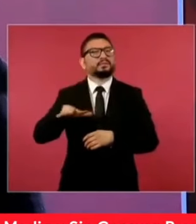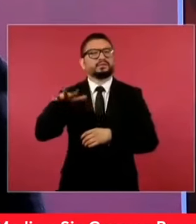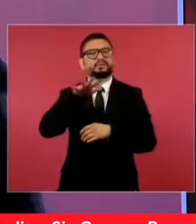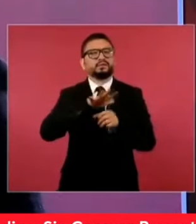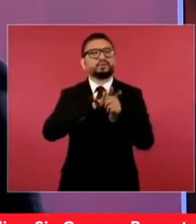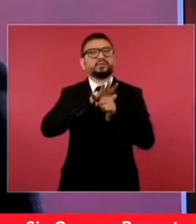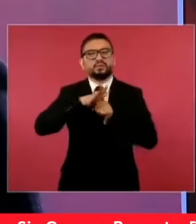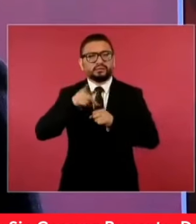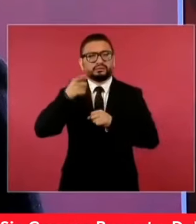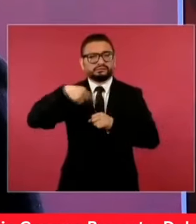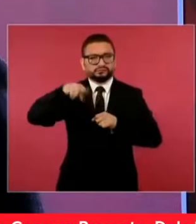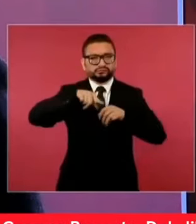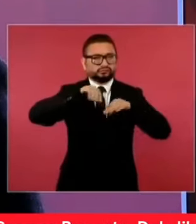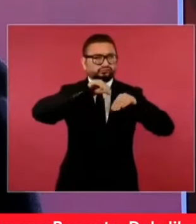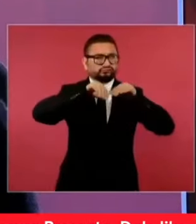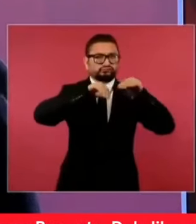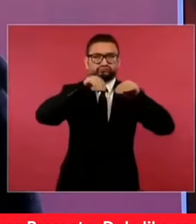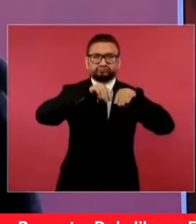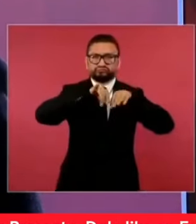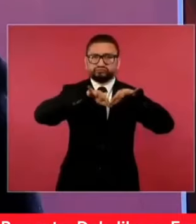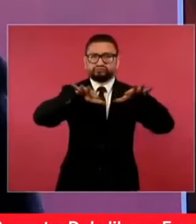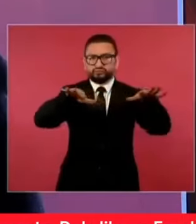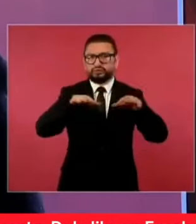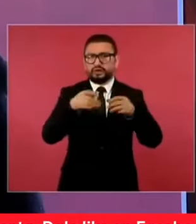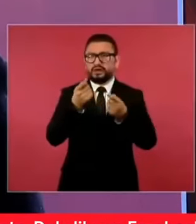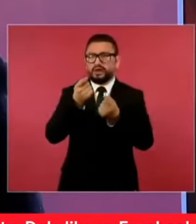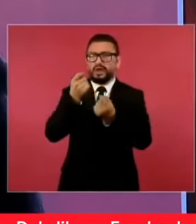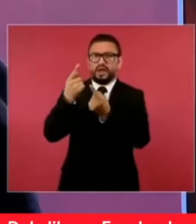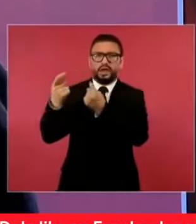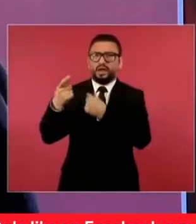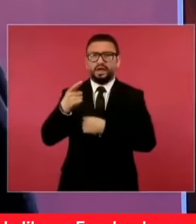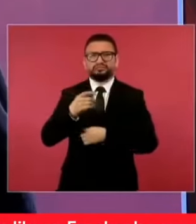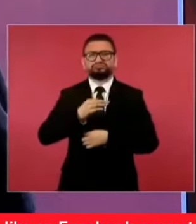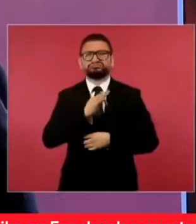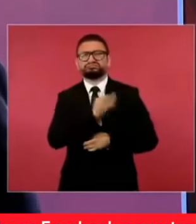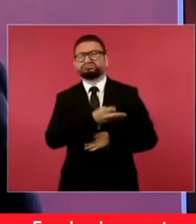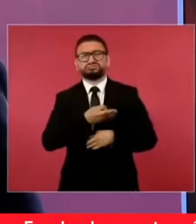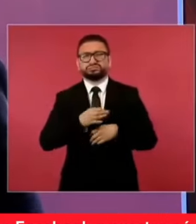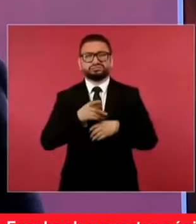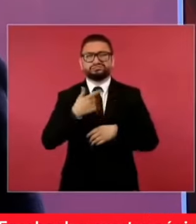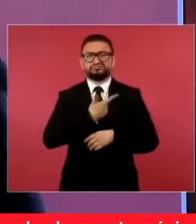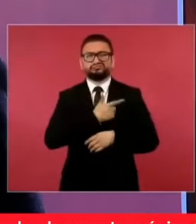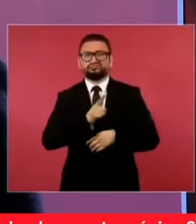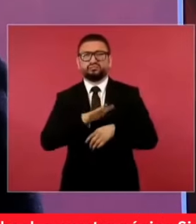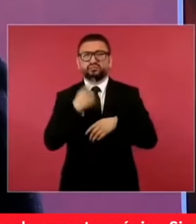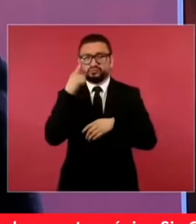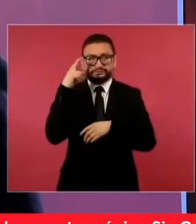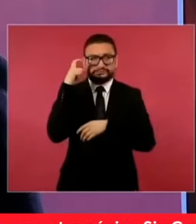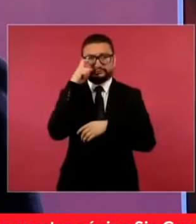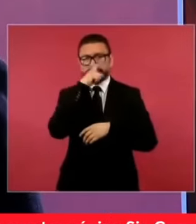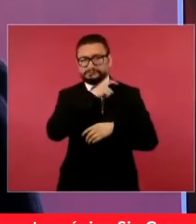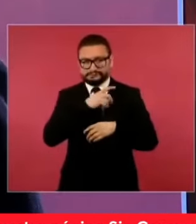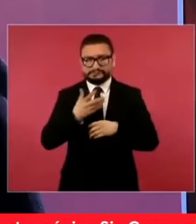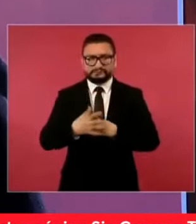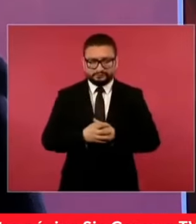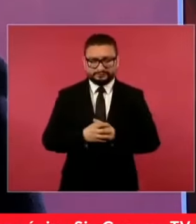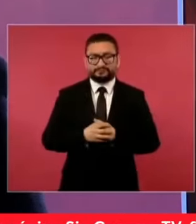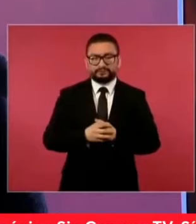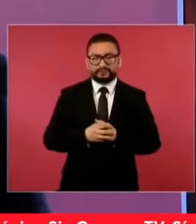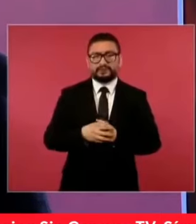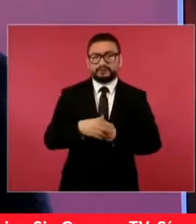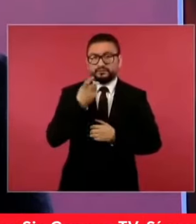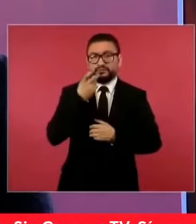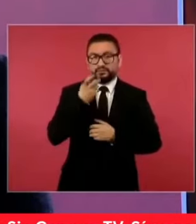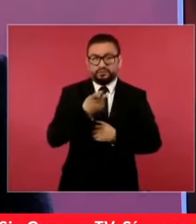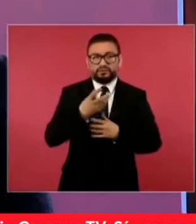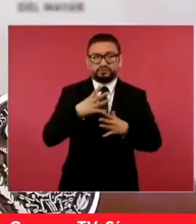este gran despliegue, mismas que declinaron por la complejidad que implica. Es así como